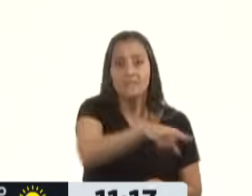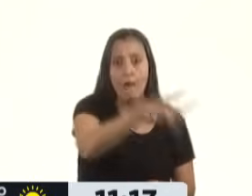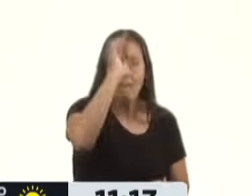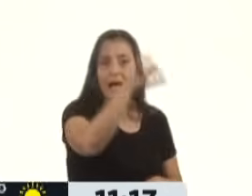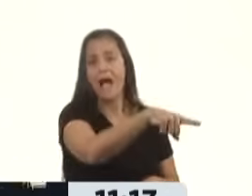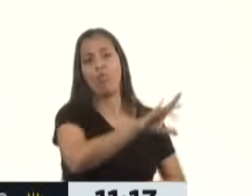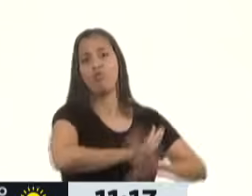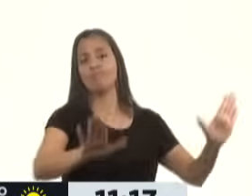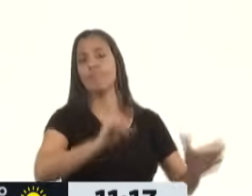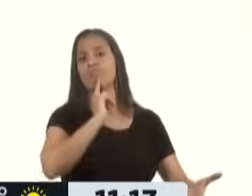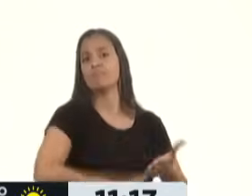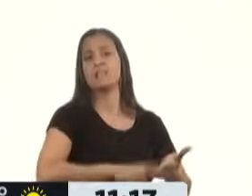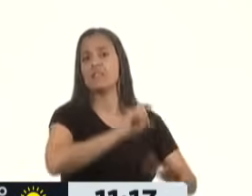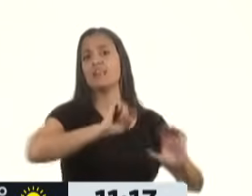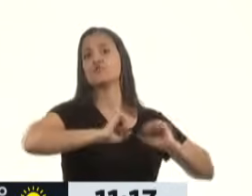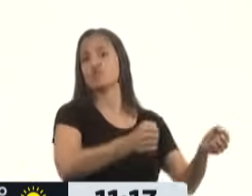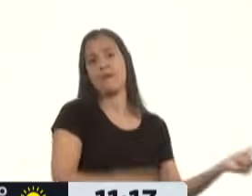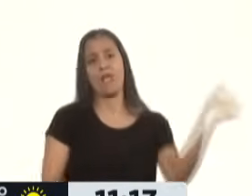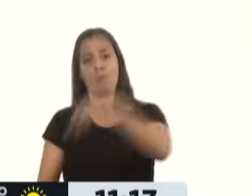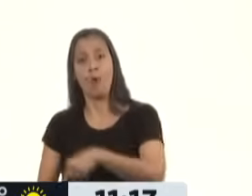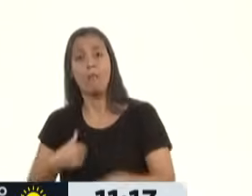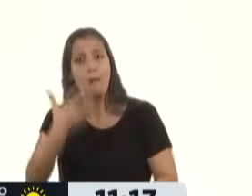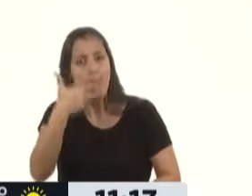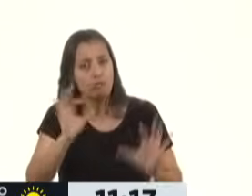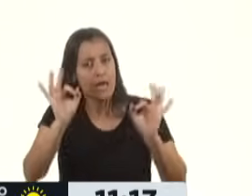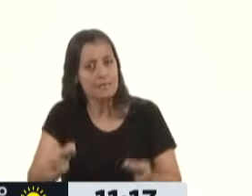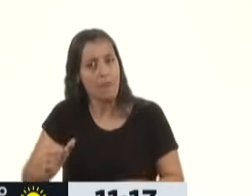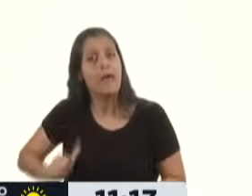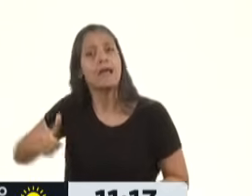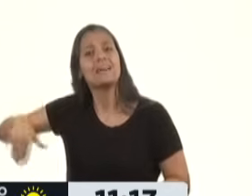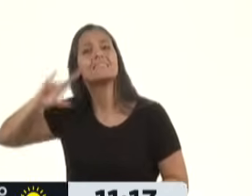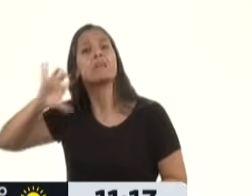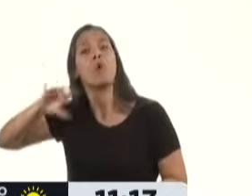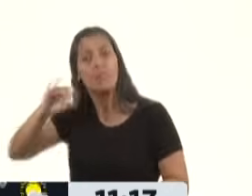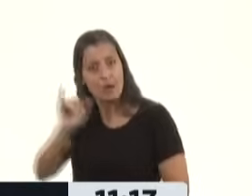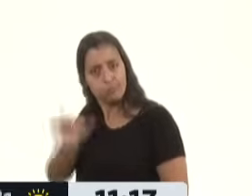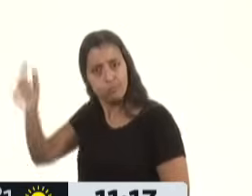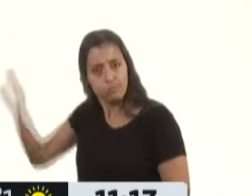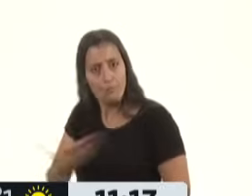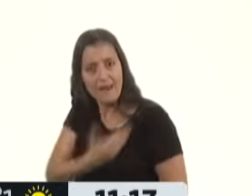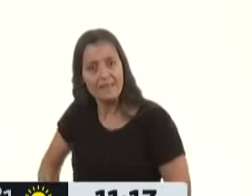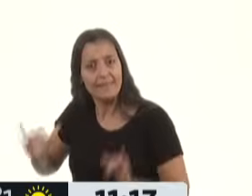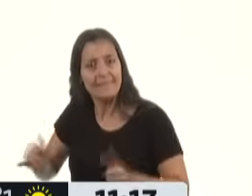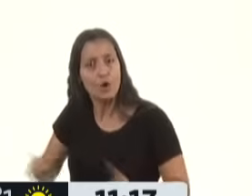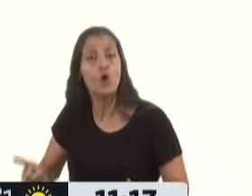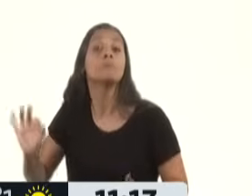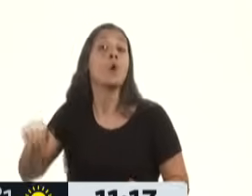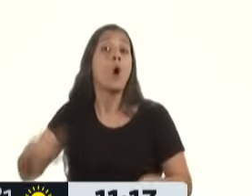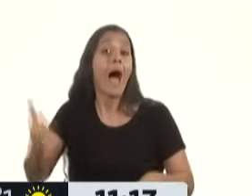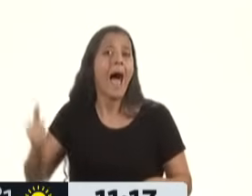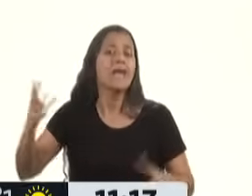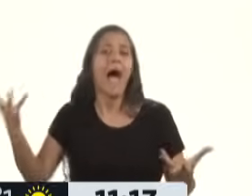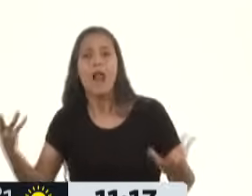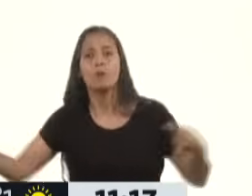lugar. Quiero preguntarte si él estaba al tanto de esto, si la canciller Mondino se lo había avisado y, de no ser así, si hay enojo o malestar con la